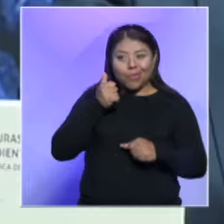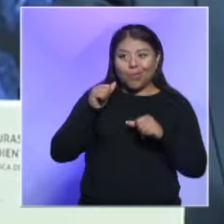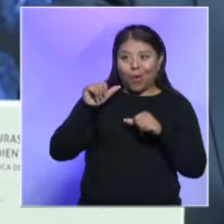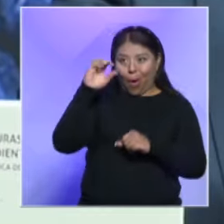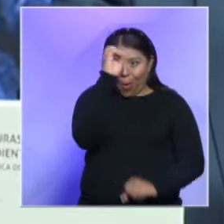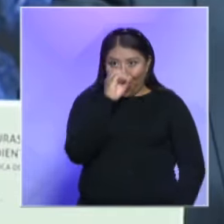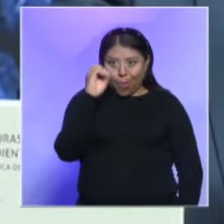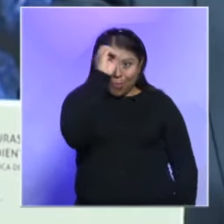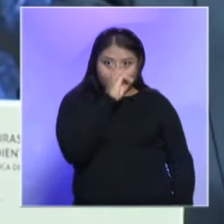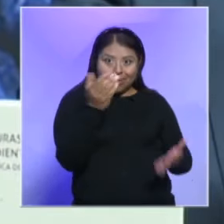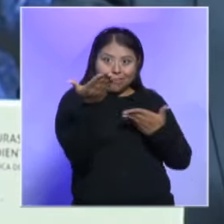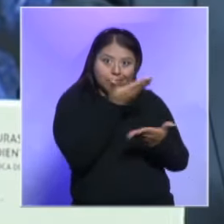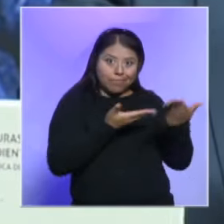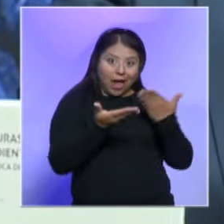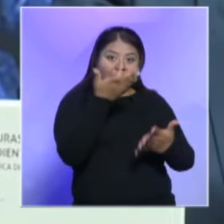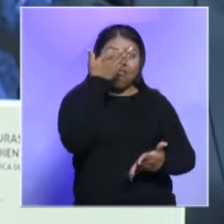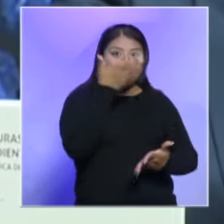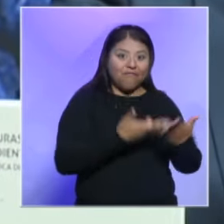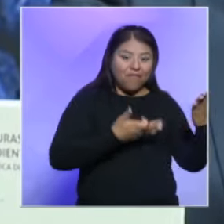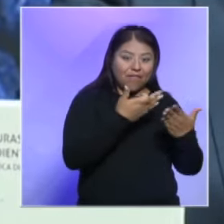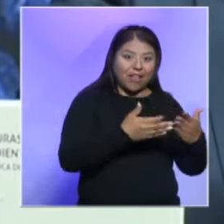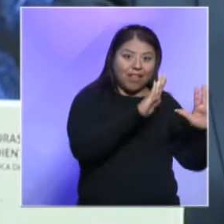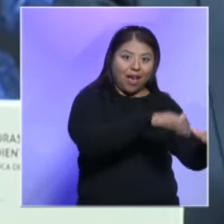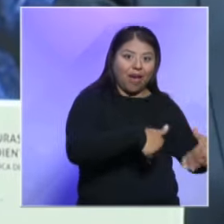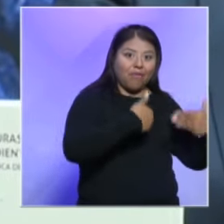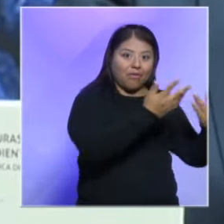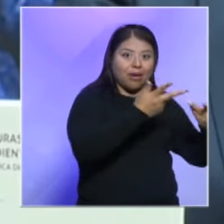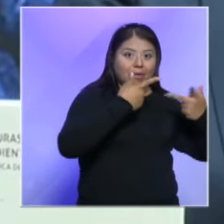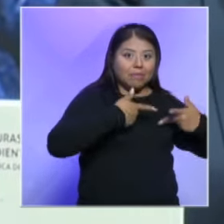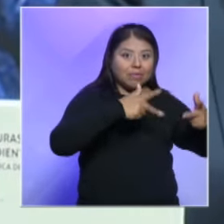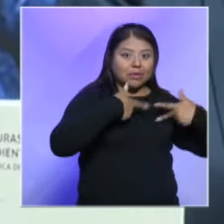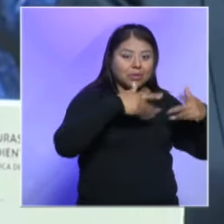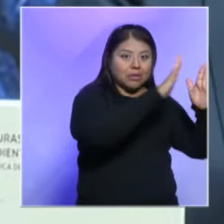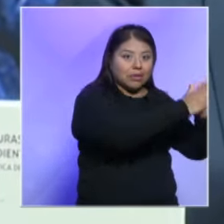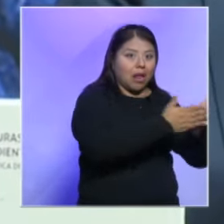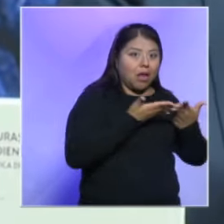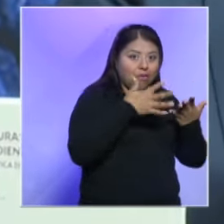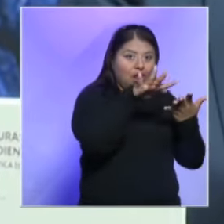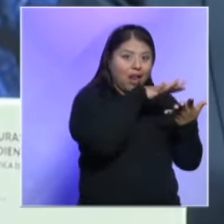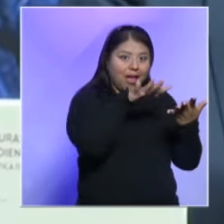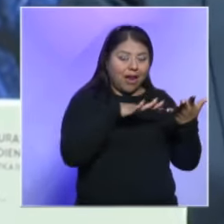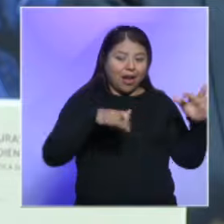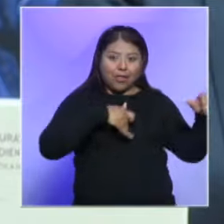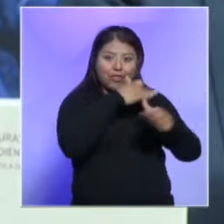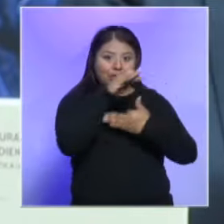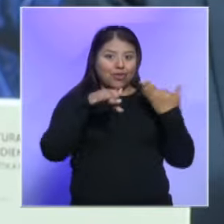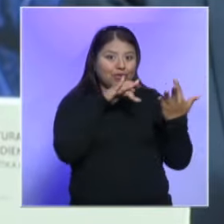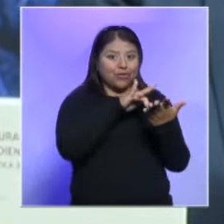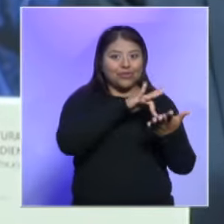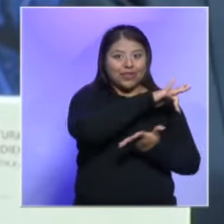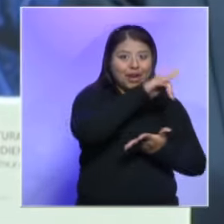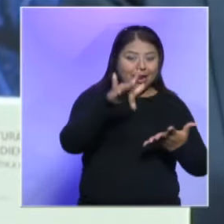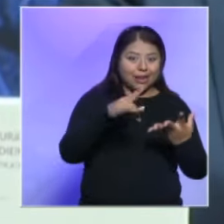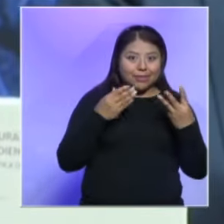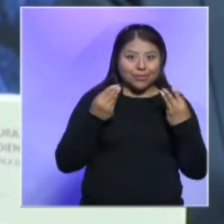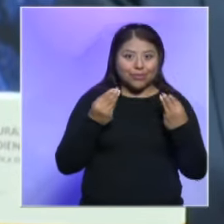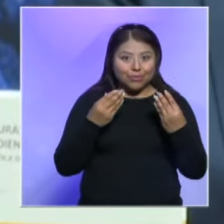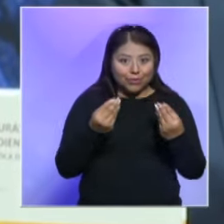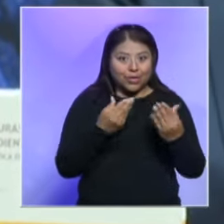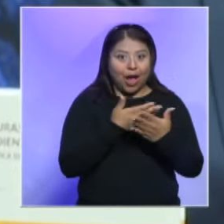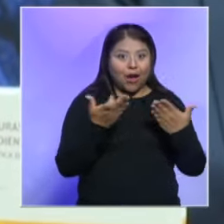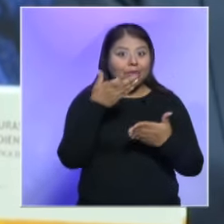del público lector. Y agradecerle a cada una y a cada uno de ustedes que nos hayan acompañado en esta presentación. Muchísimas gracias y lo que restaría